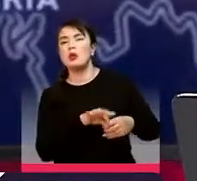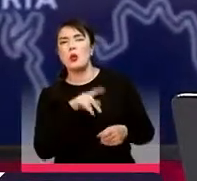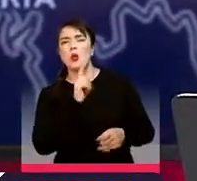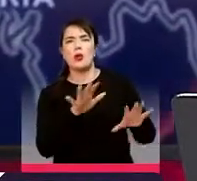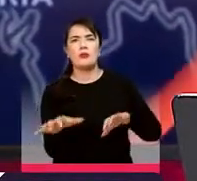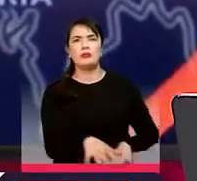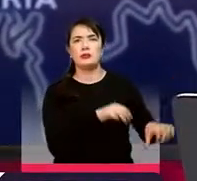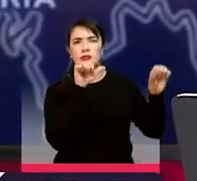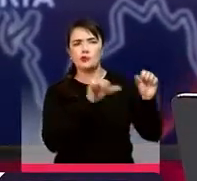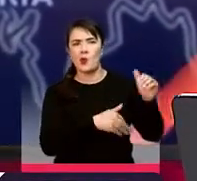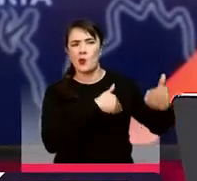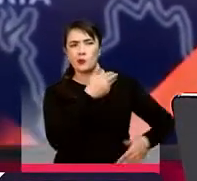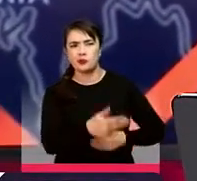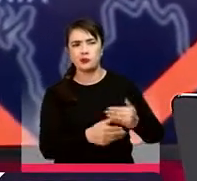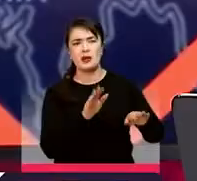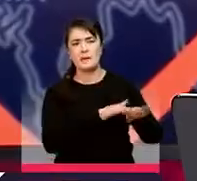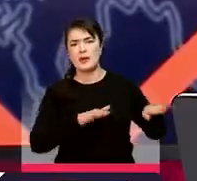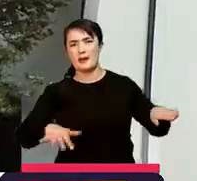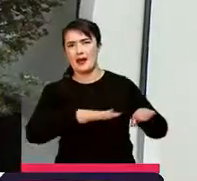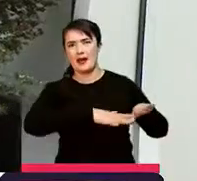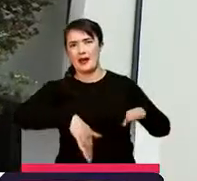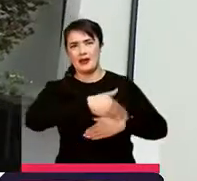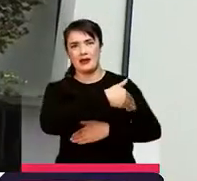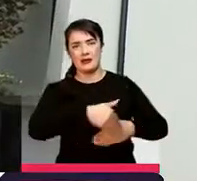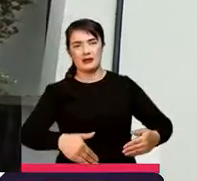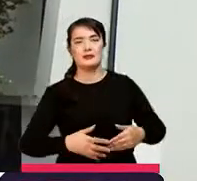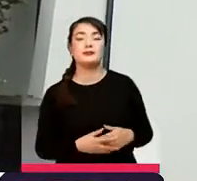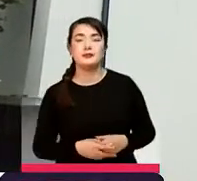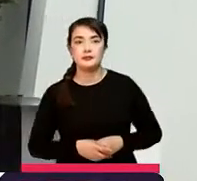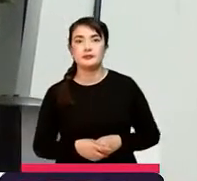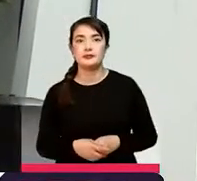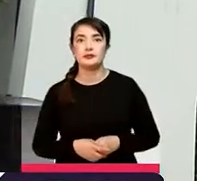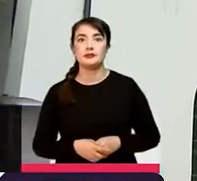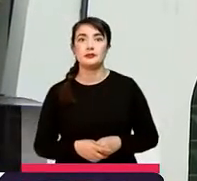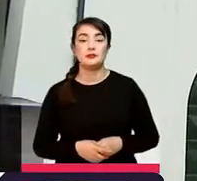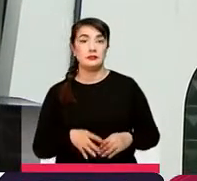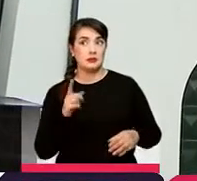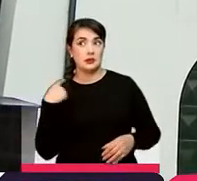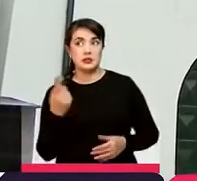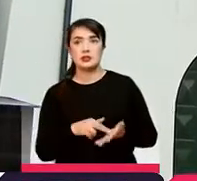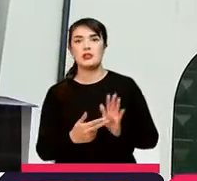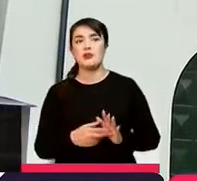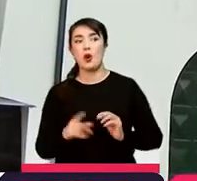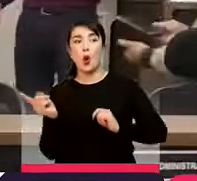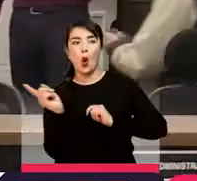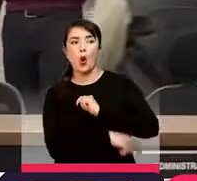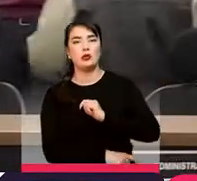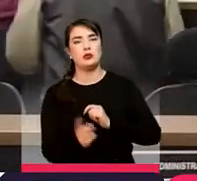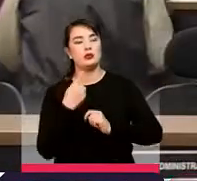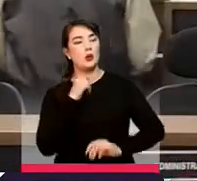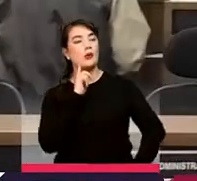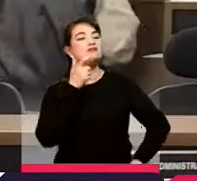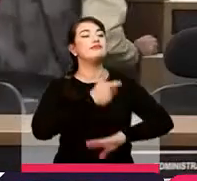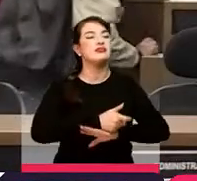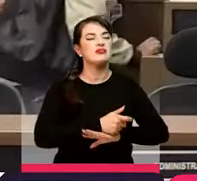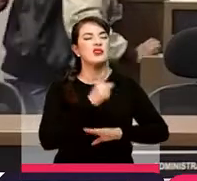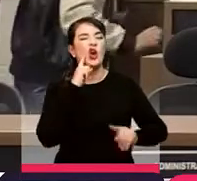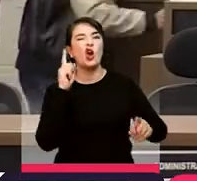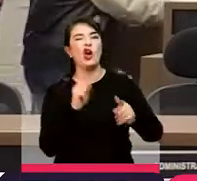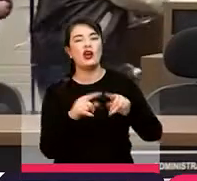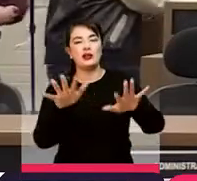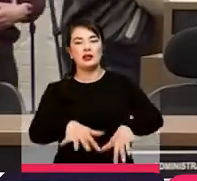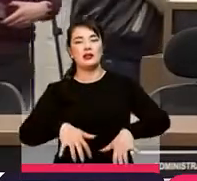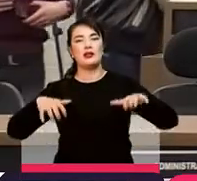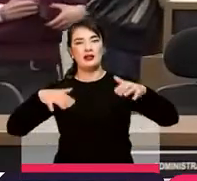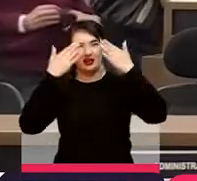en el proceso de parqueo en vía. No es una moción de censura, es de observación. El propósito de la bancada del Centro